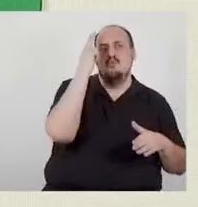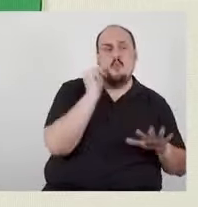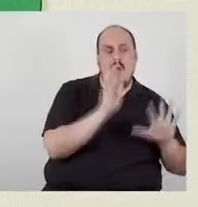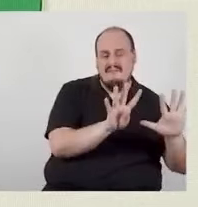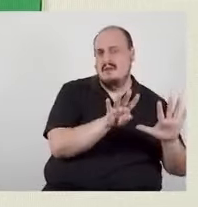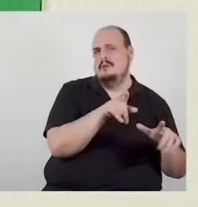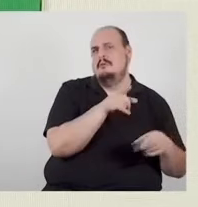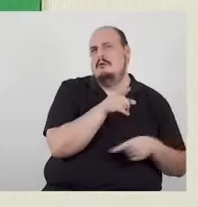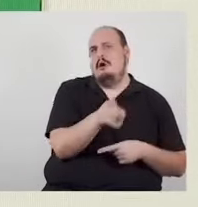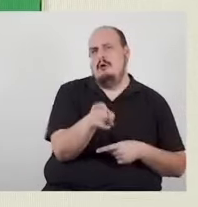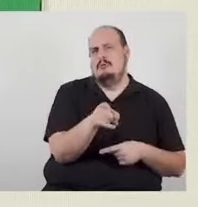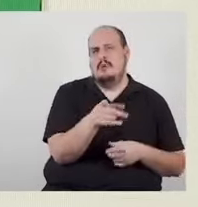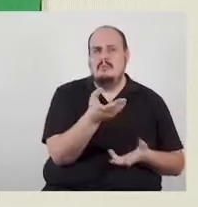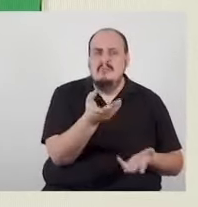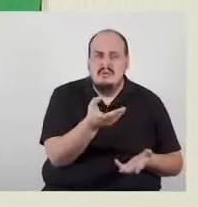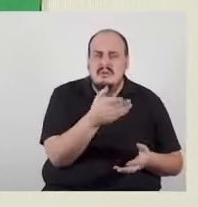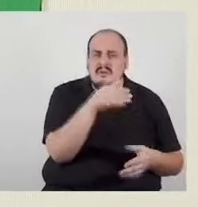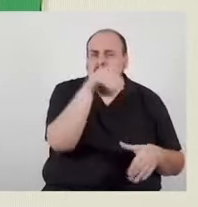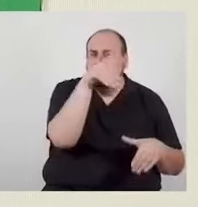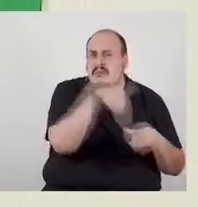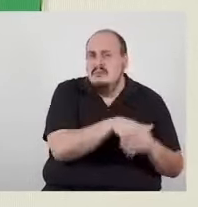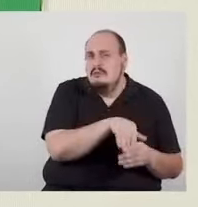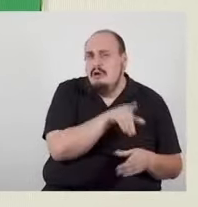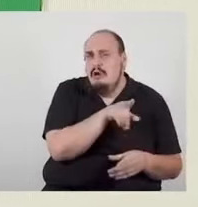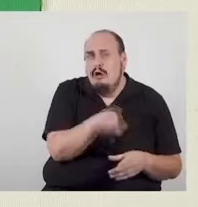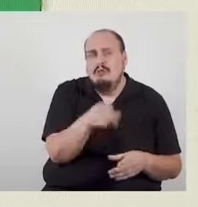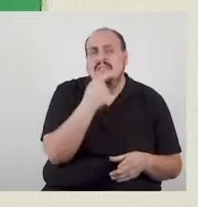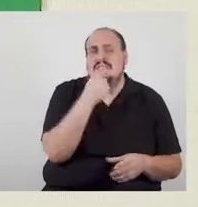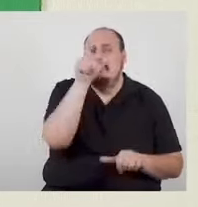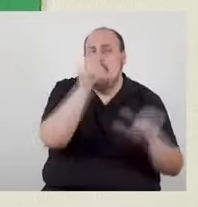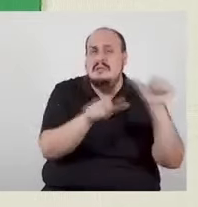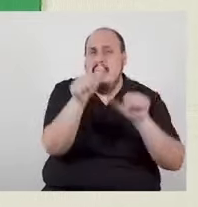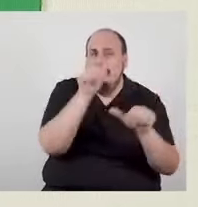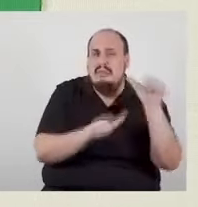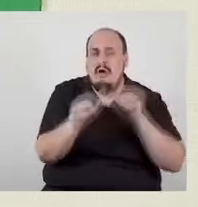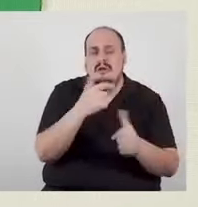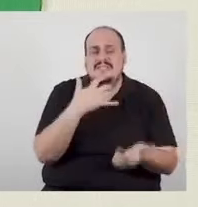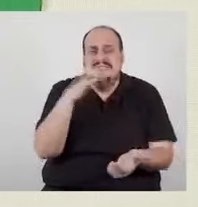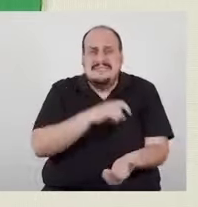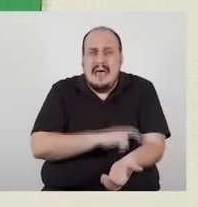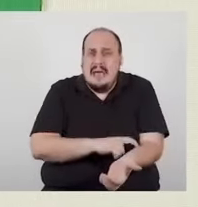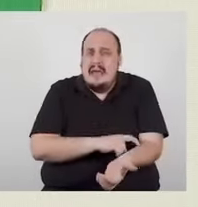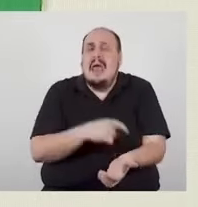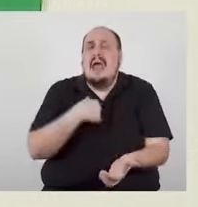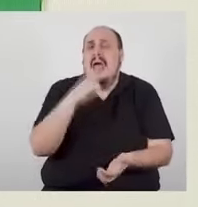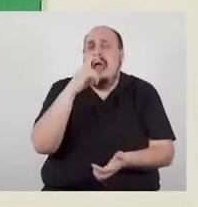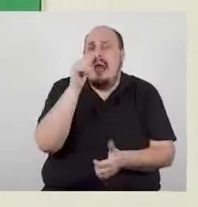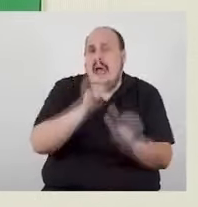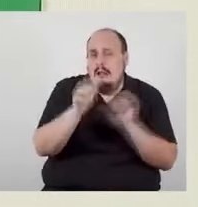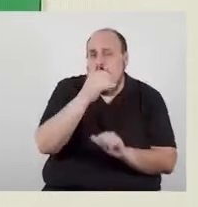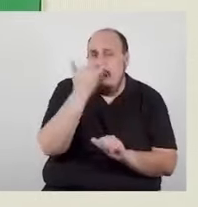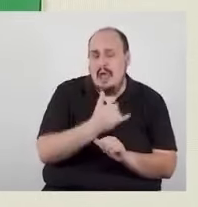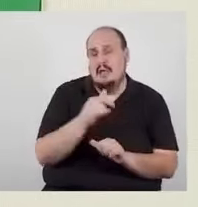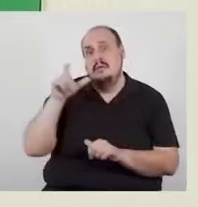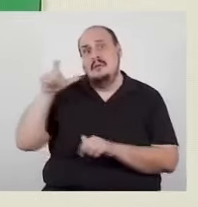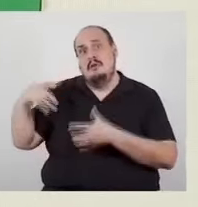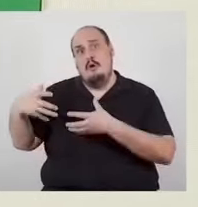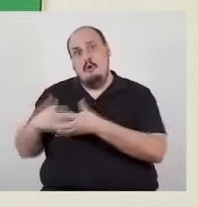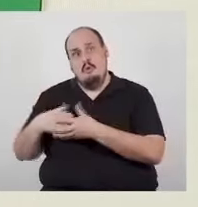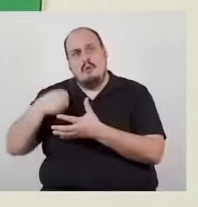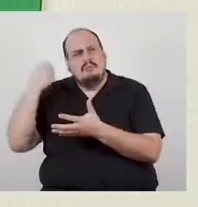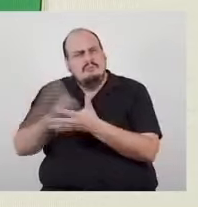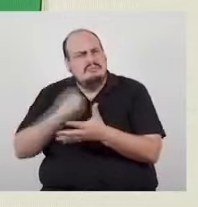¿Por qué votase en contra de algo que nadie debería, si está en pedo, si está con alcohol en sangre, manejar? Hubo gente que luchó para que esto